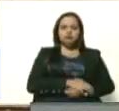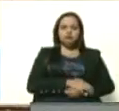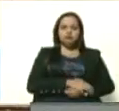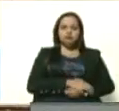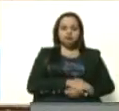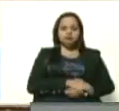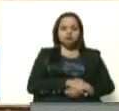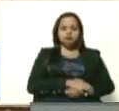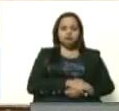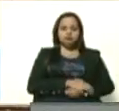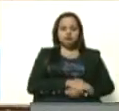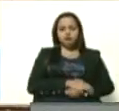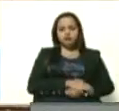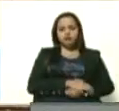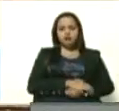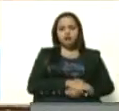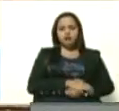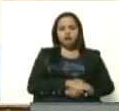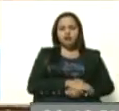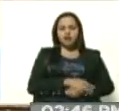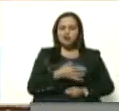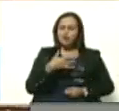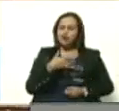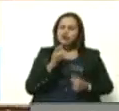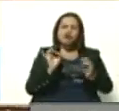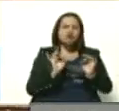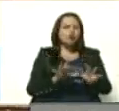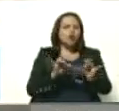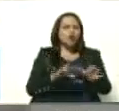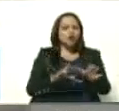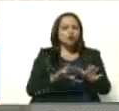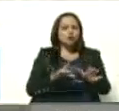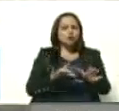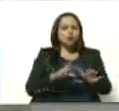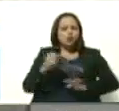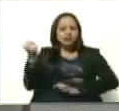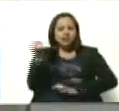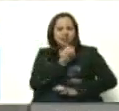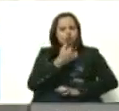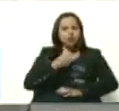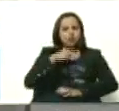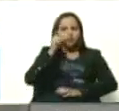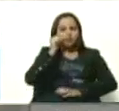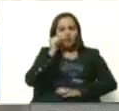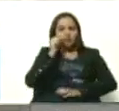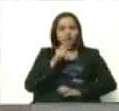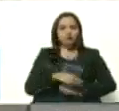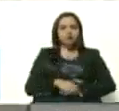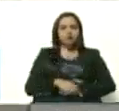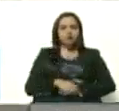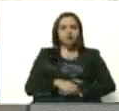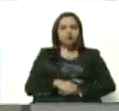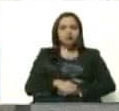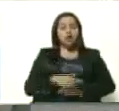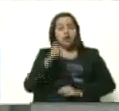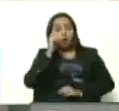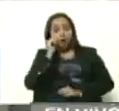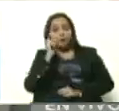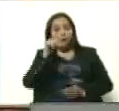transido de dolor por el asesinato de mi padre, y de las primeras personas que militaba en el partido de mi